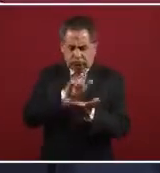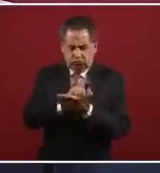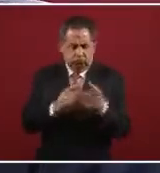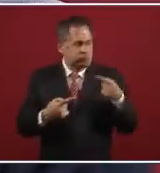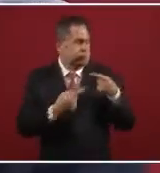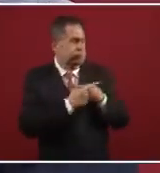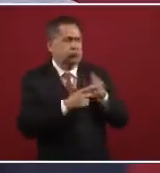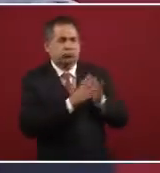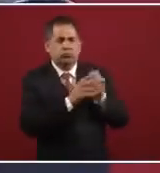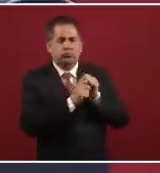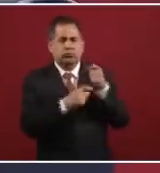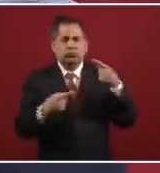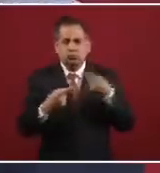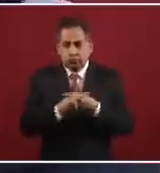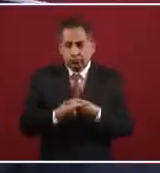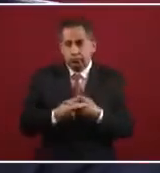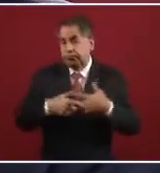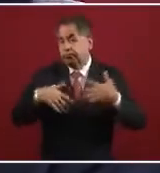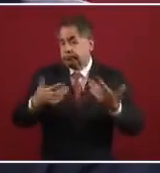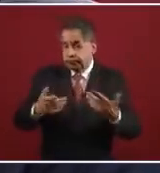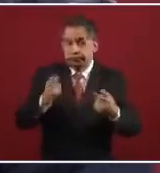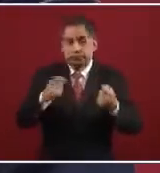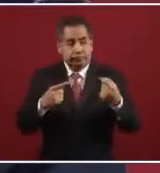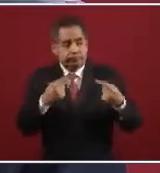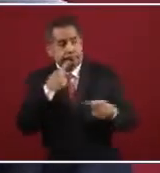y al impugnarse la ley,